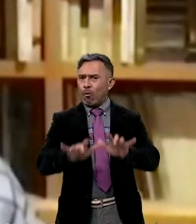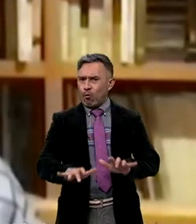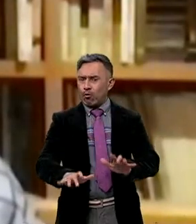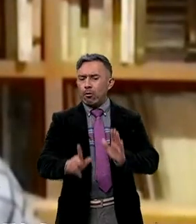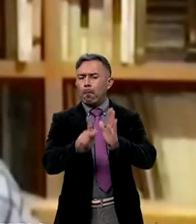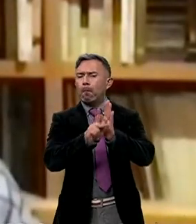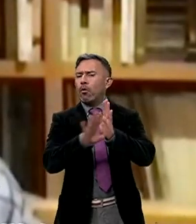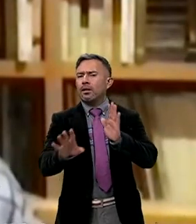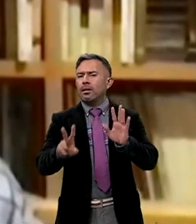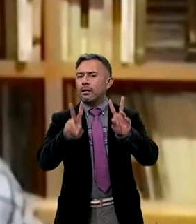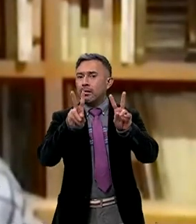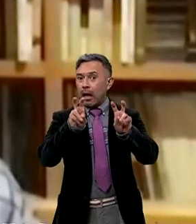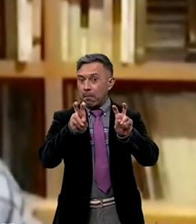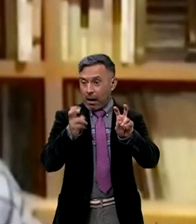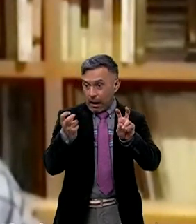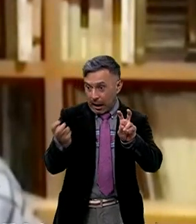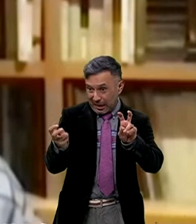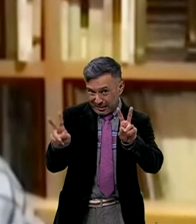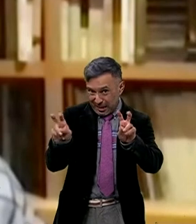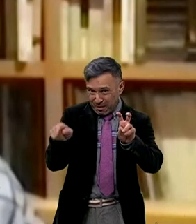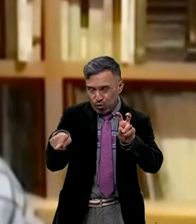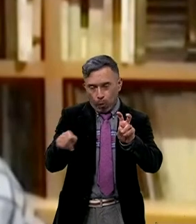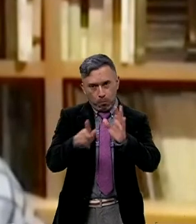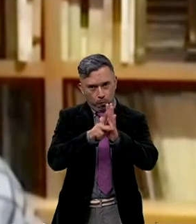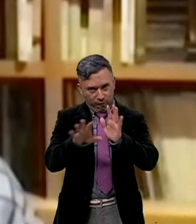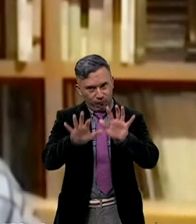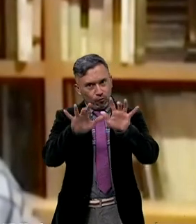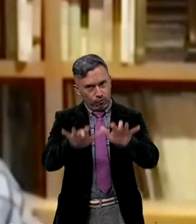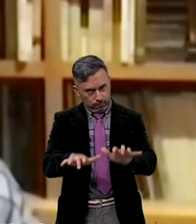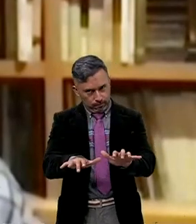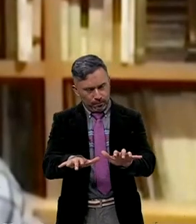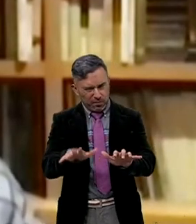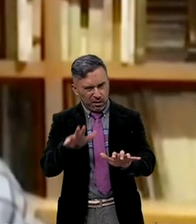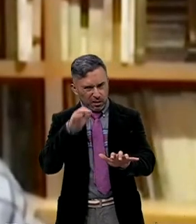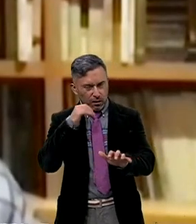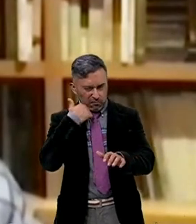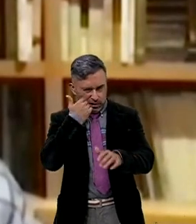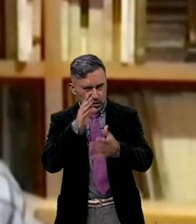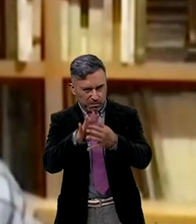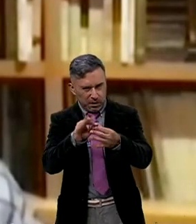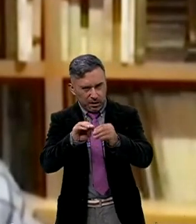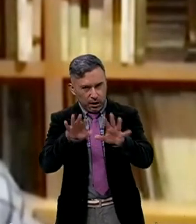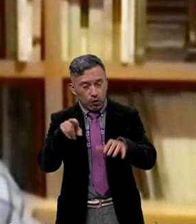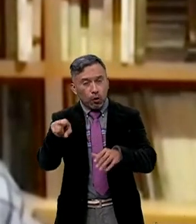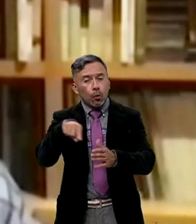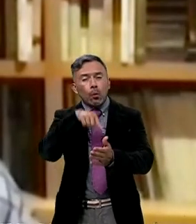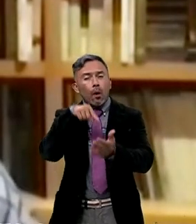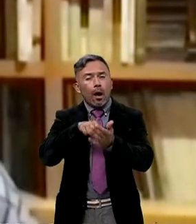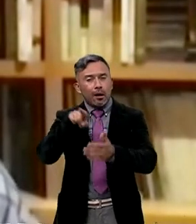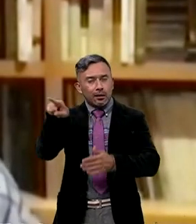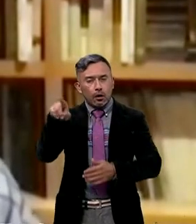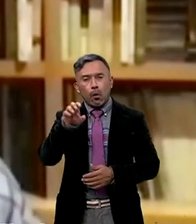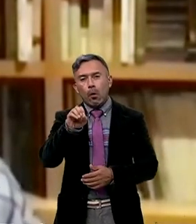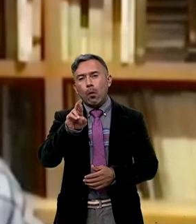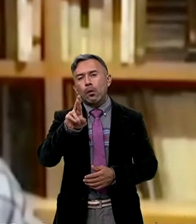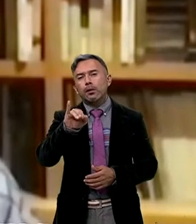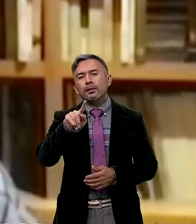particular y quiero señalar que en efecto esta casilla en orizaba veracruz